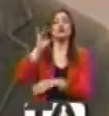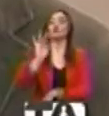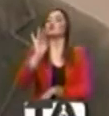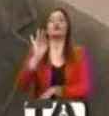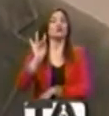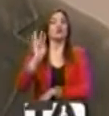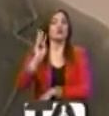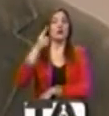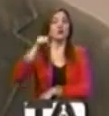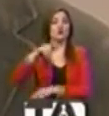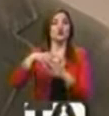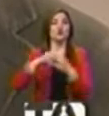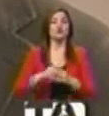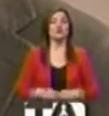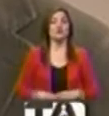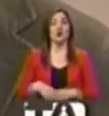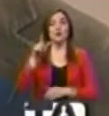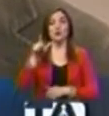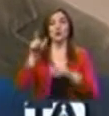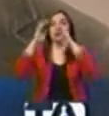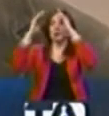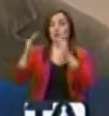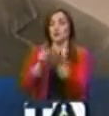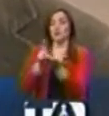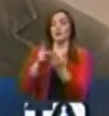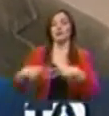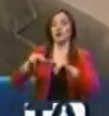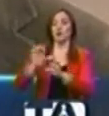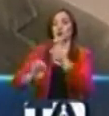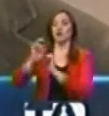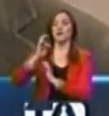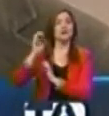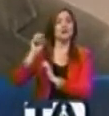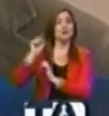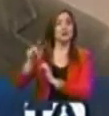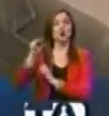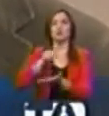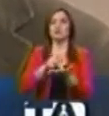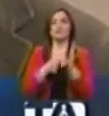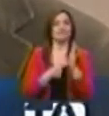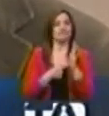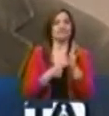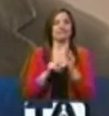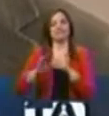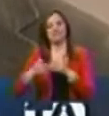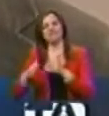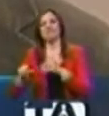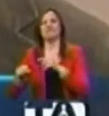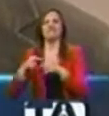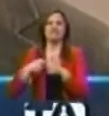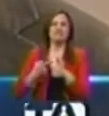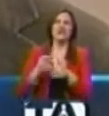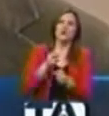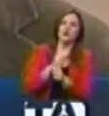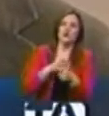$86 millones. Quien tenga hasta una vivienda de hasta $70.000 de avalúo no paga impuesto predial, solo los adicionales que son tasa